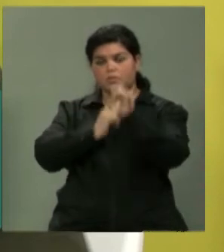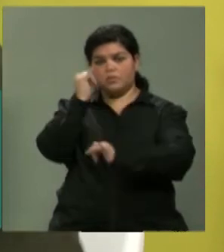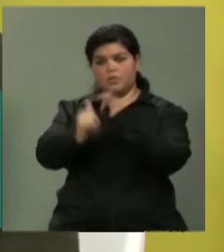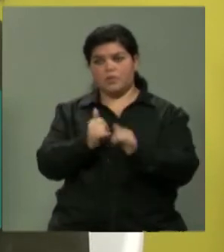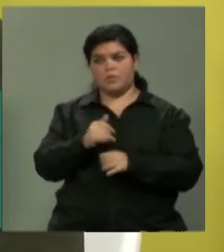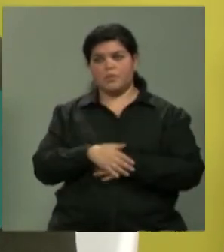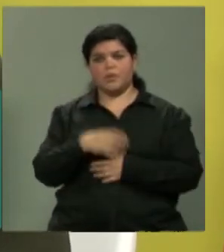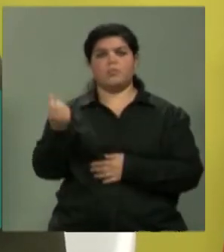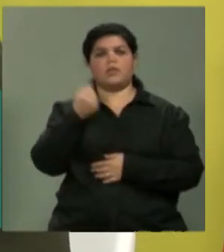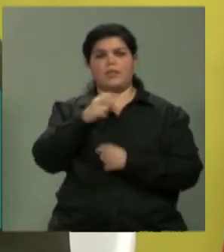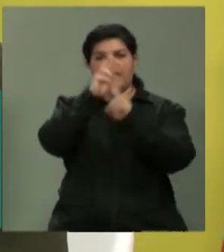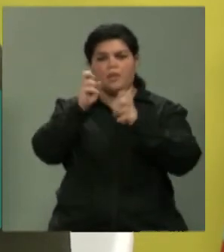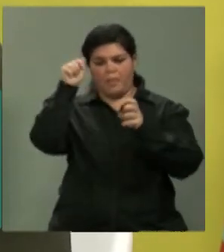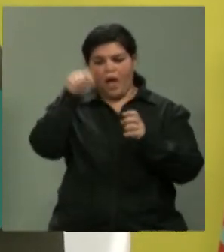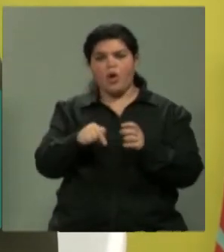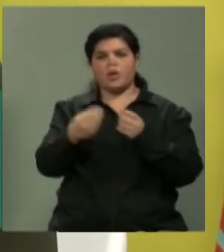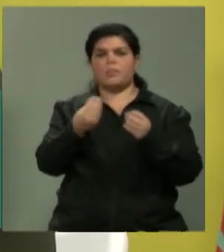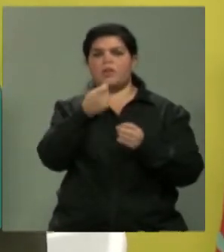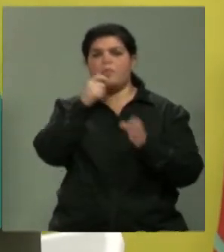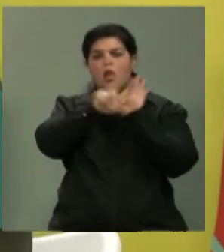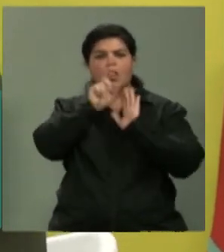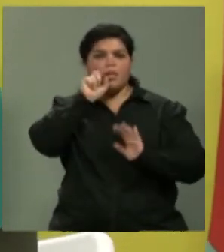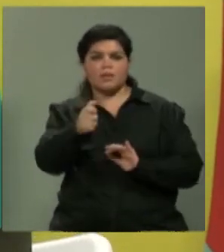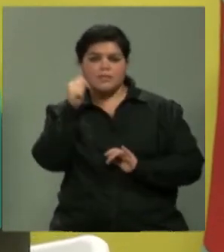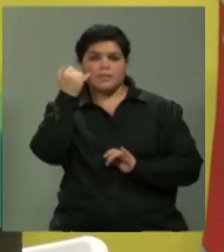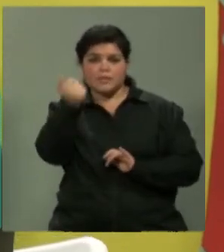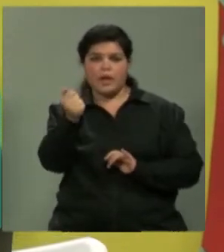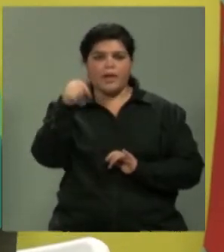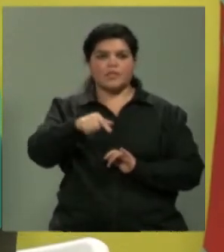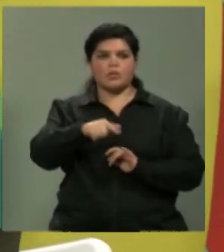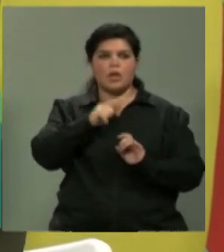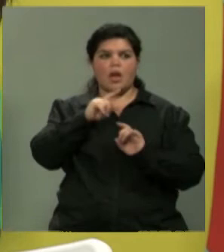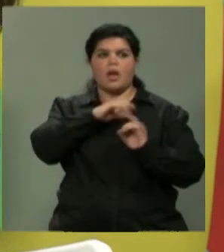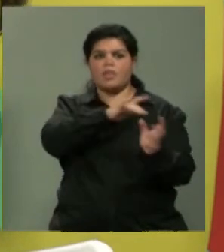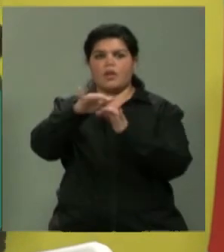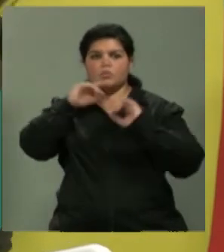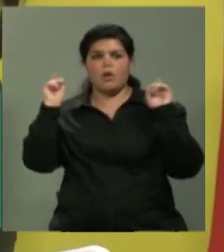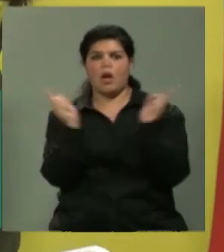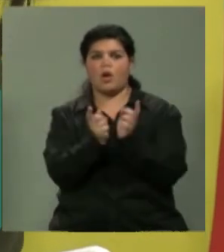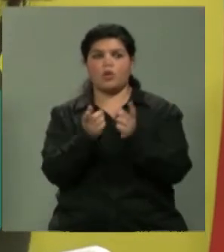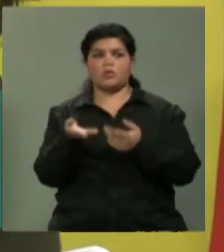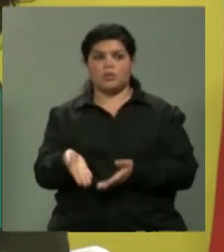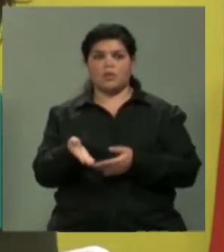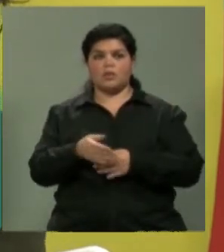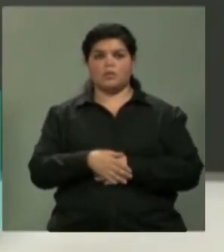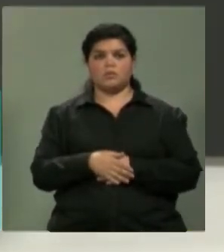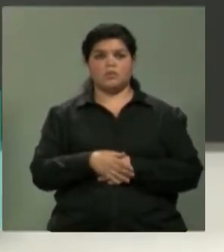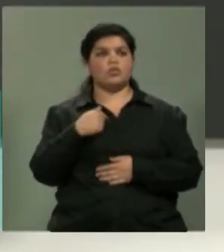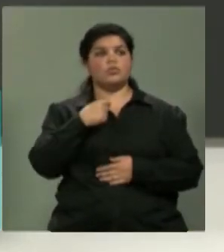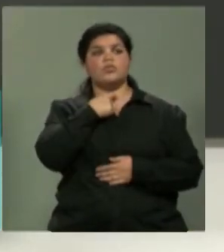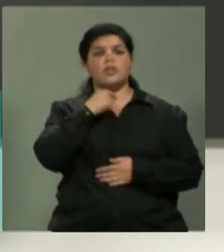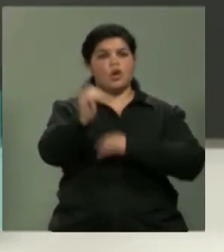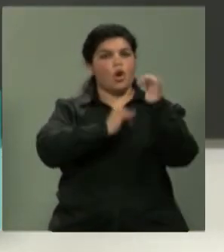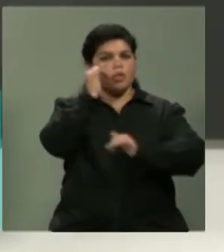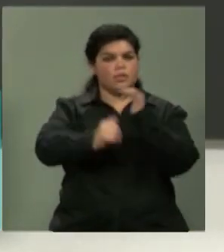que por ahí centrarnos, hablar solamente qué hacemos ya cuando el pibe cometió el delito, acota muchísimo la discusión. No, y- pero ¿sabes por qué no, lo quiero decir? igual- Discúlpame, pero es para aclarar, porque